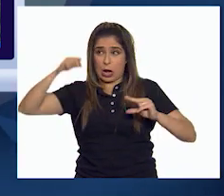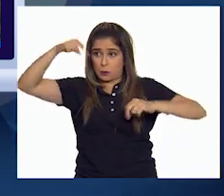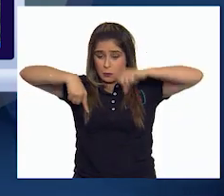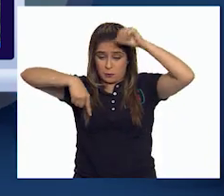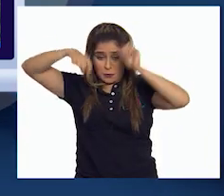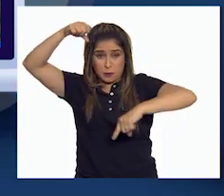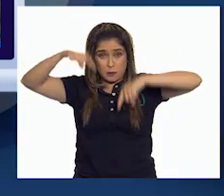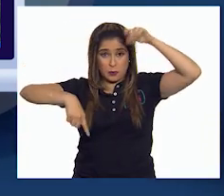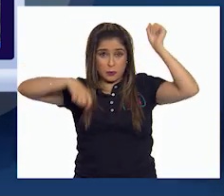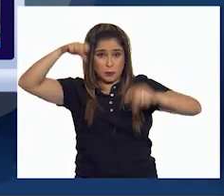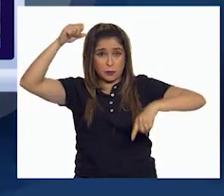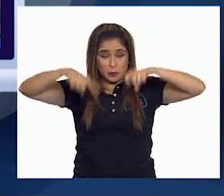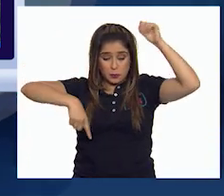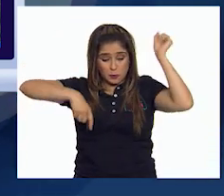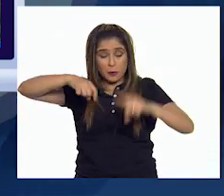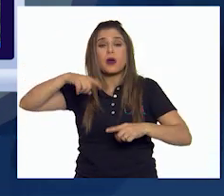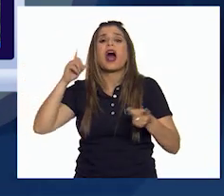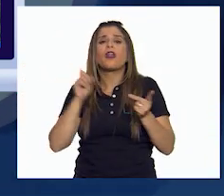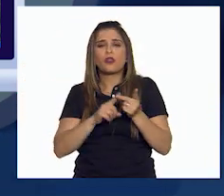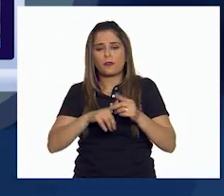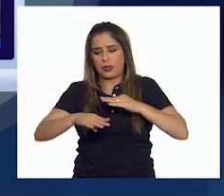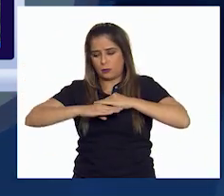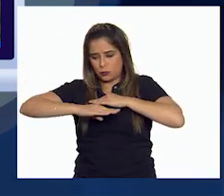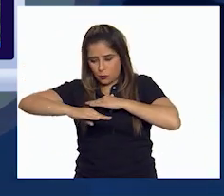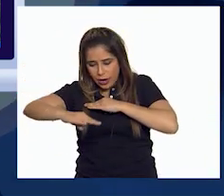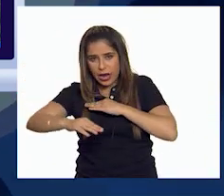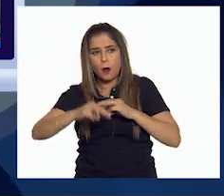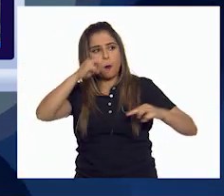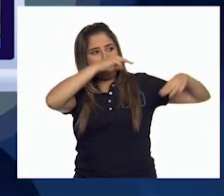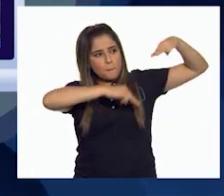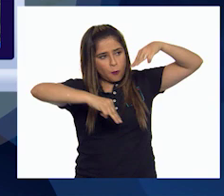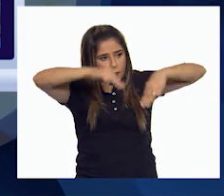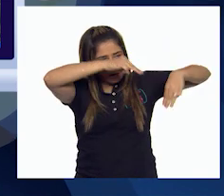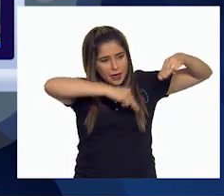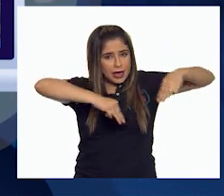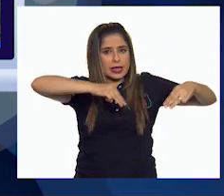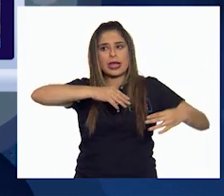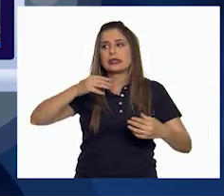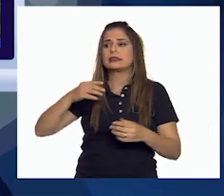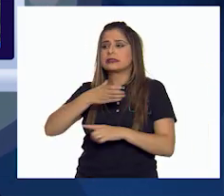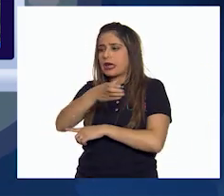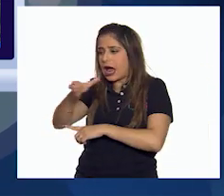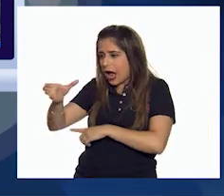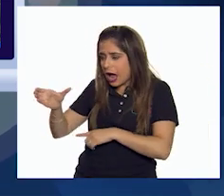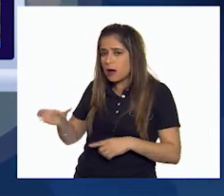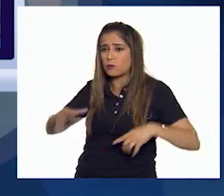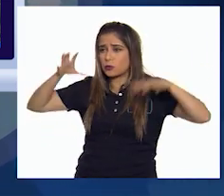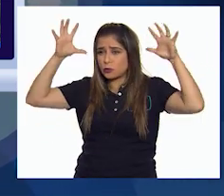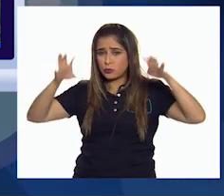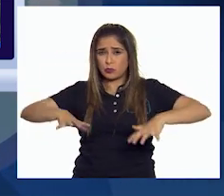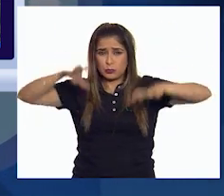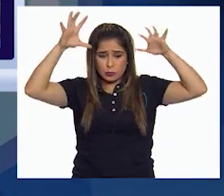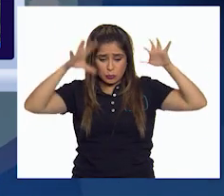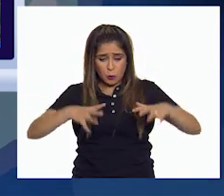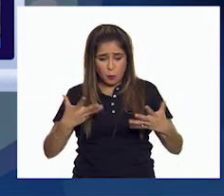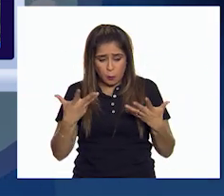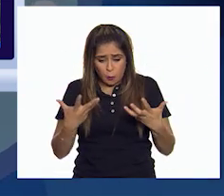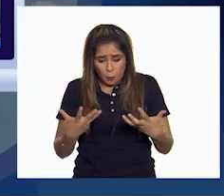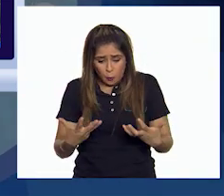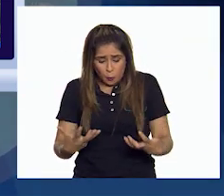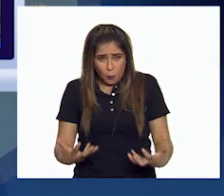en las montañas, en los valles, en los campos, de donde escurre hacia lagos y ríos